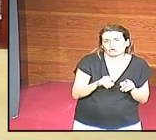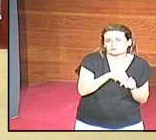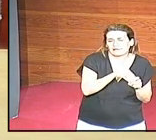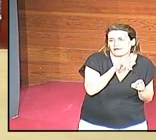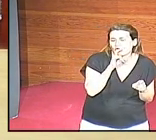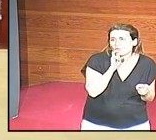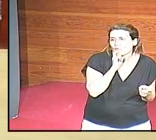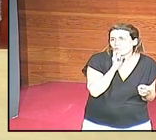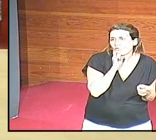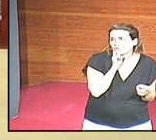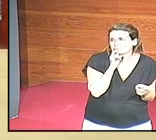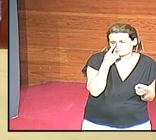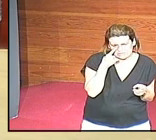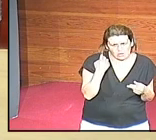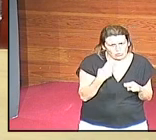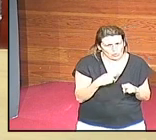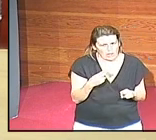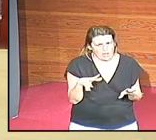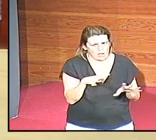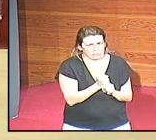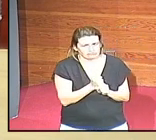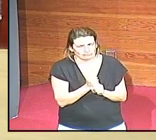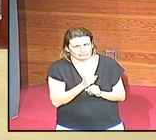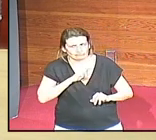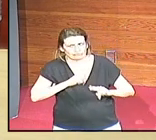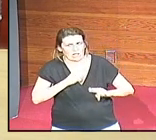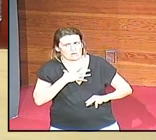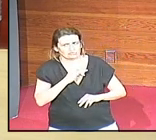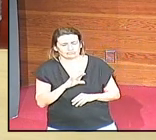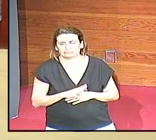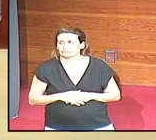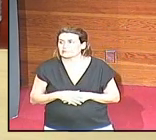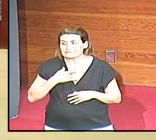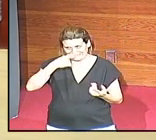como muy durilla, vamos, es decir, que muy negra, diría yo, ¿no? Y que ya sé que